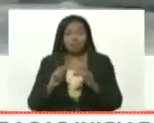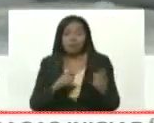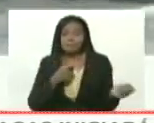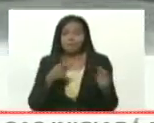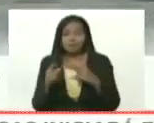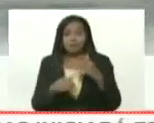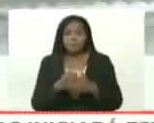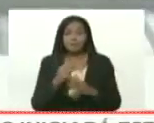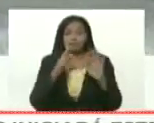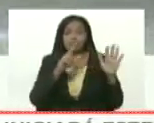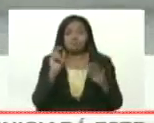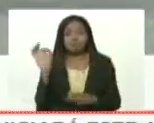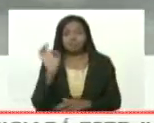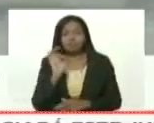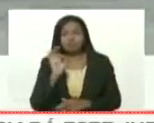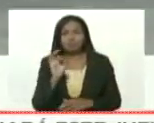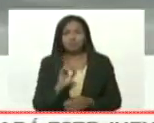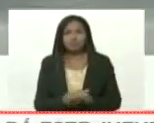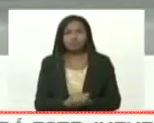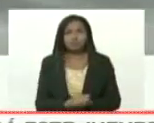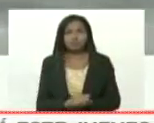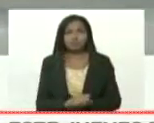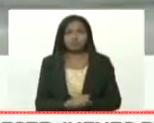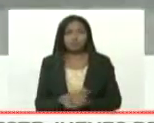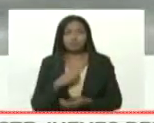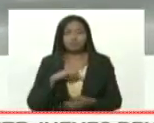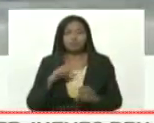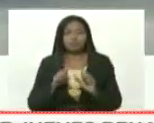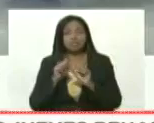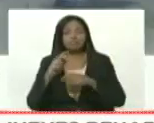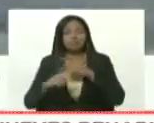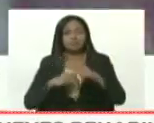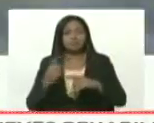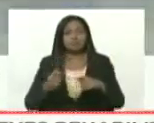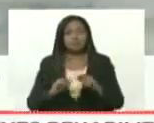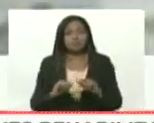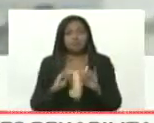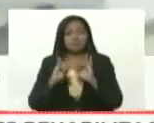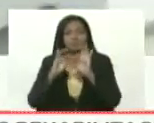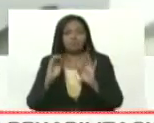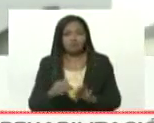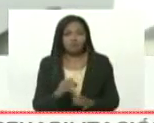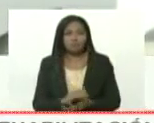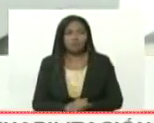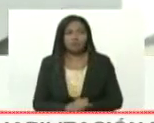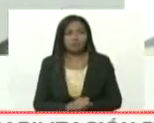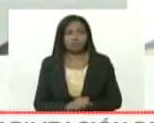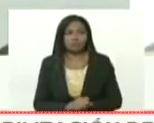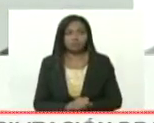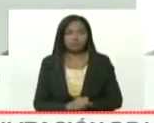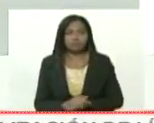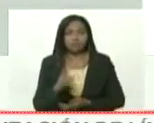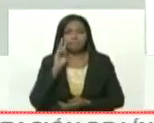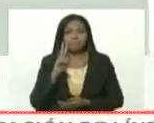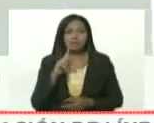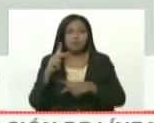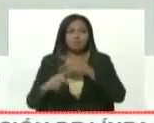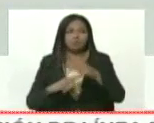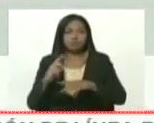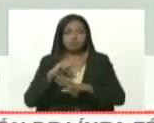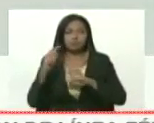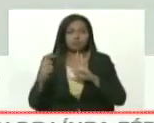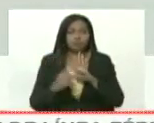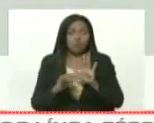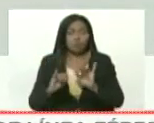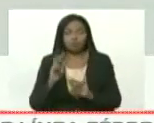más de un 80%. Bueno, y hay que avanzar en todo el proceso. Desde la tolva. Mire el proceso completo.